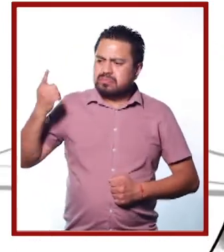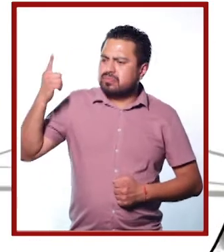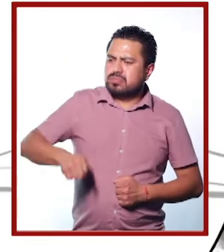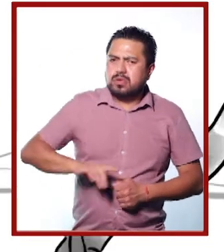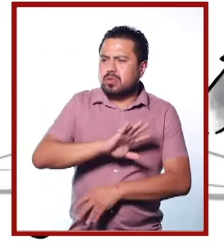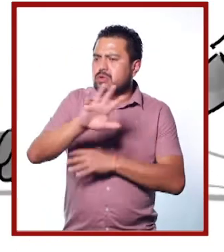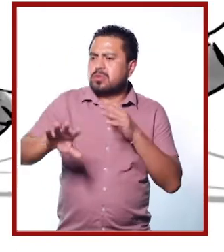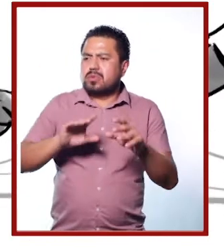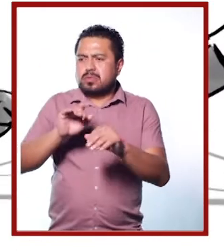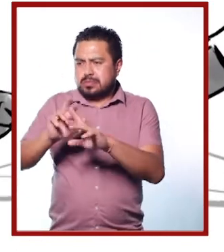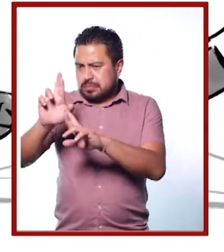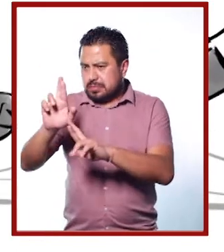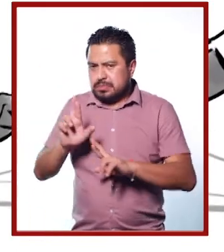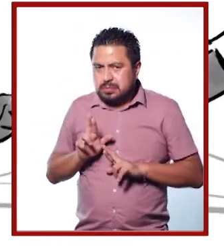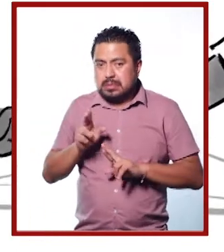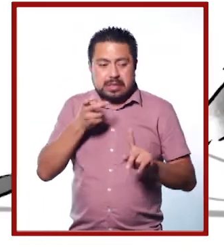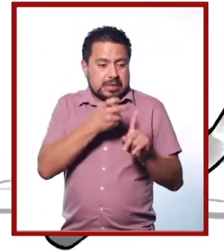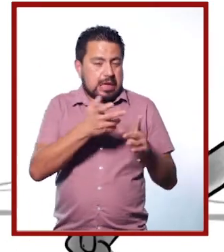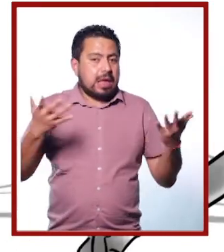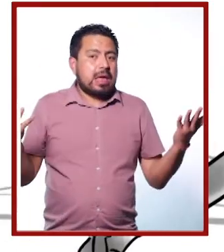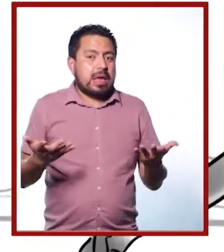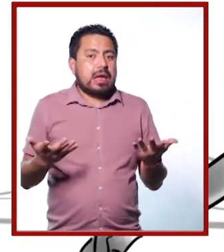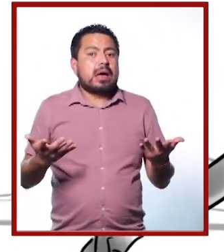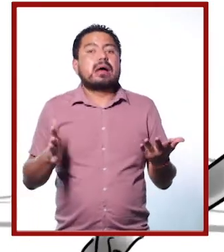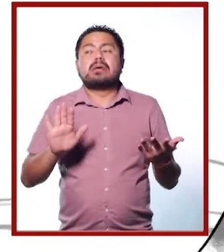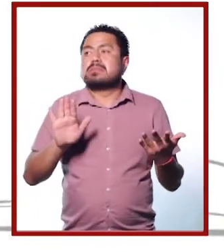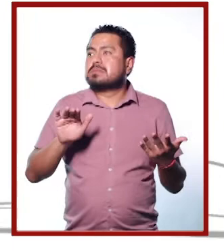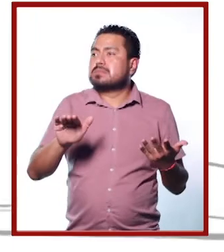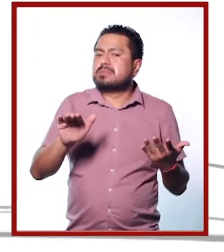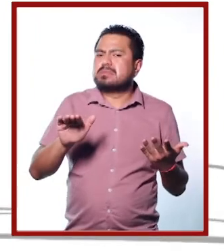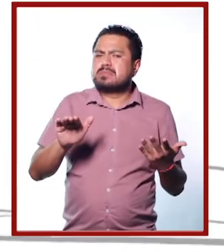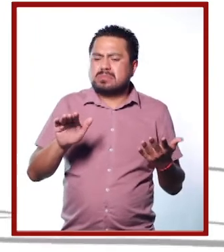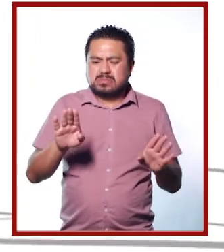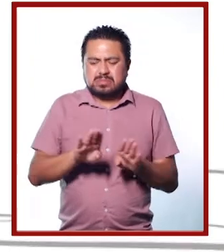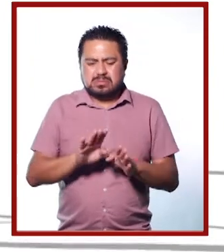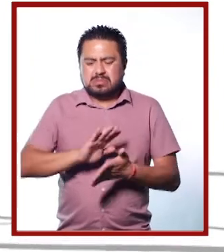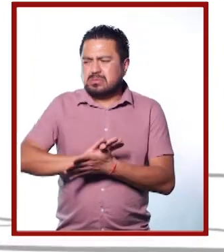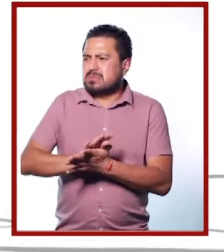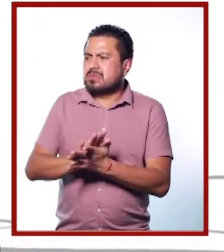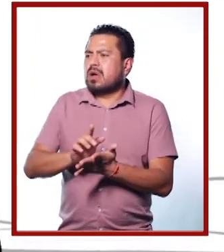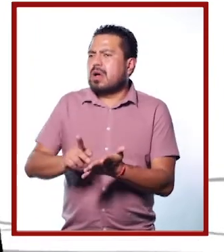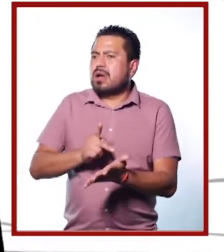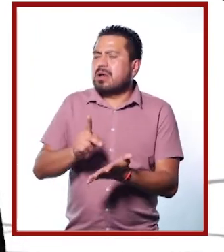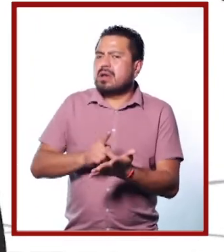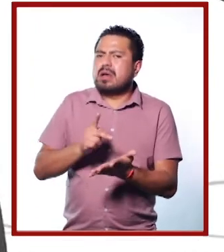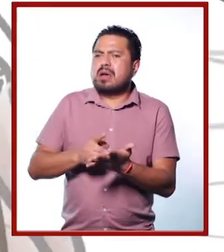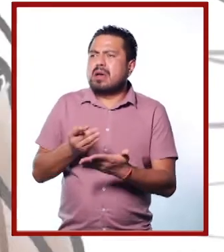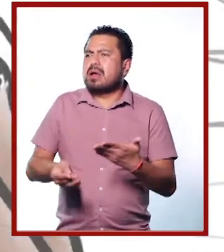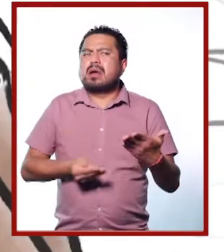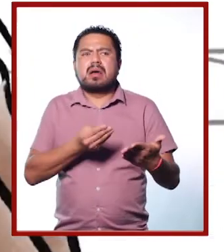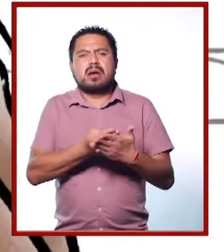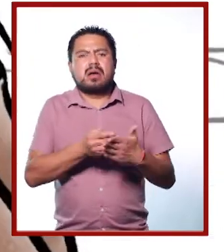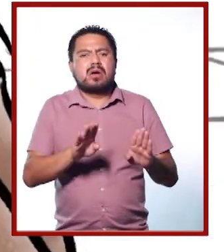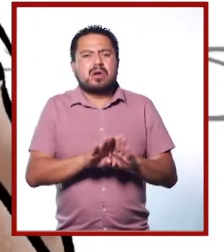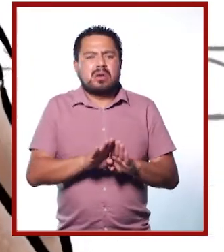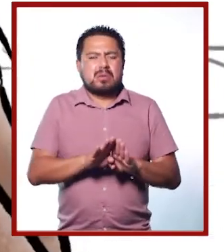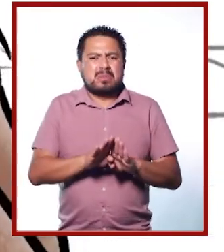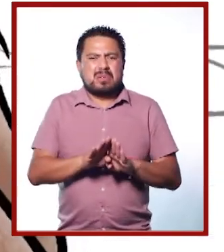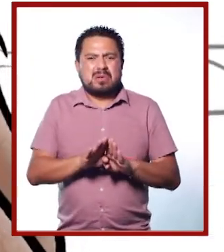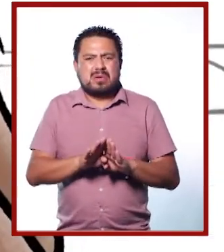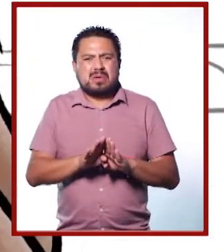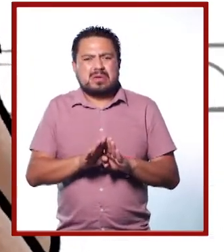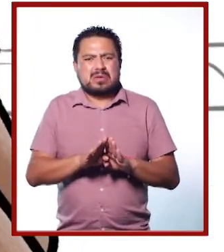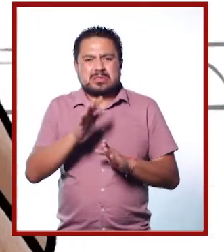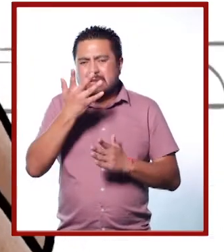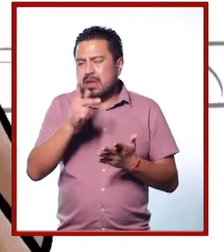que mando, que todos me obedecen. Y eso hace que he hecho bullying una vez, lo haga